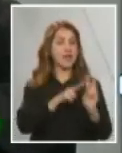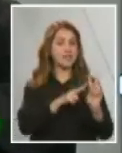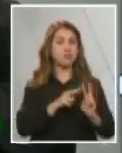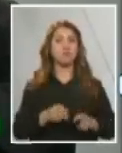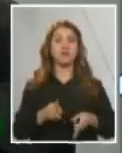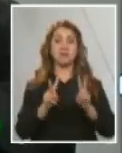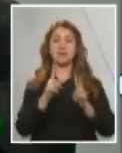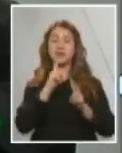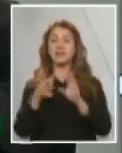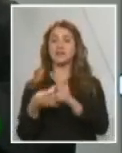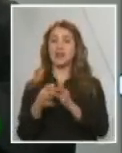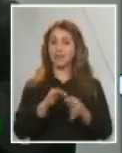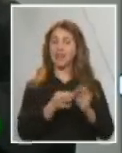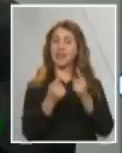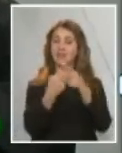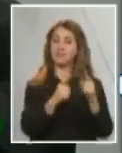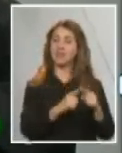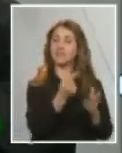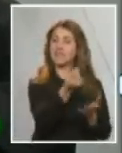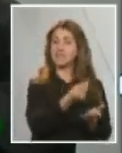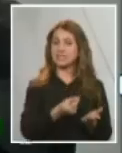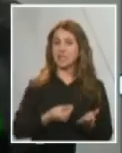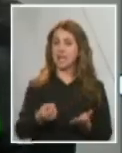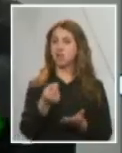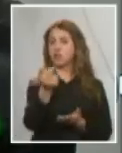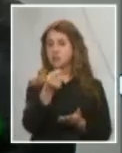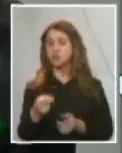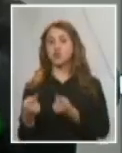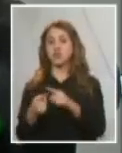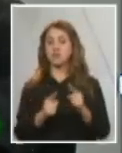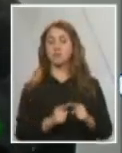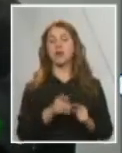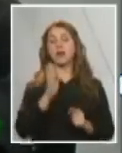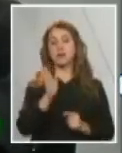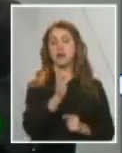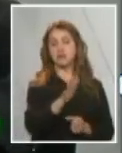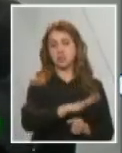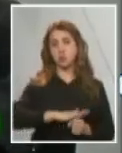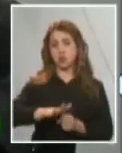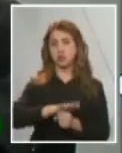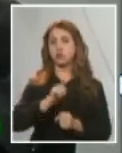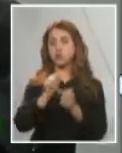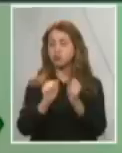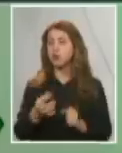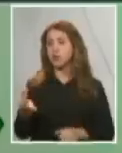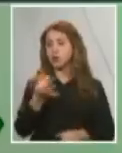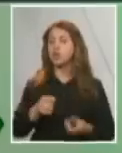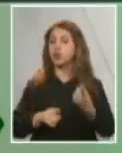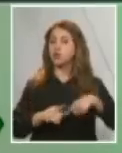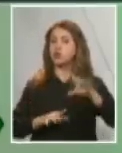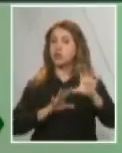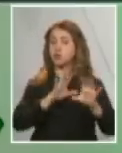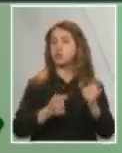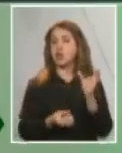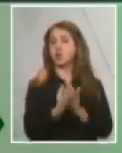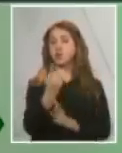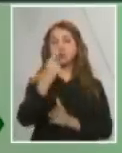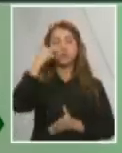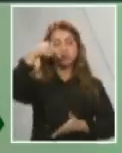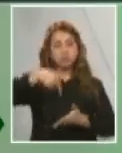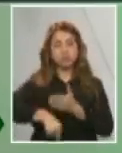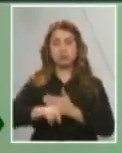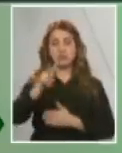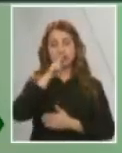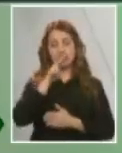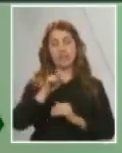una cadena de diferentes diseños, diferentes productos para cada situación. Y de lo que puedes contar, ¿qué otras cosas nuevas están explorando sin que te roben